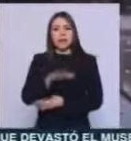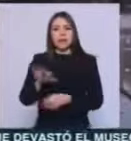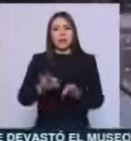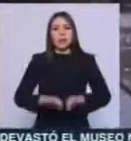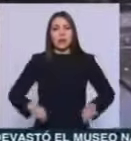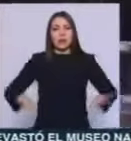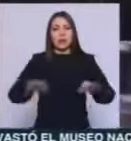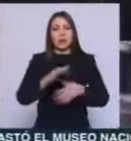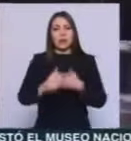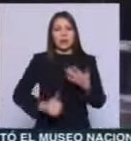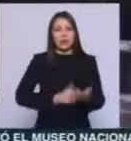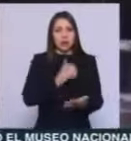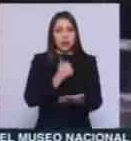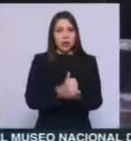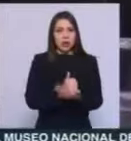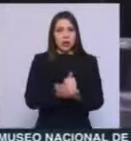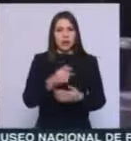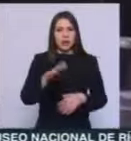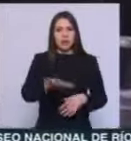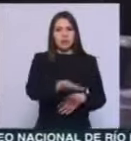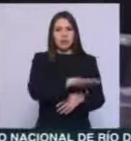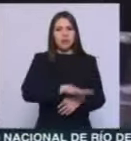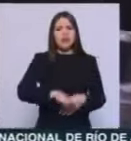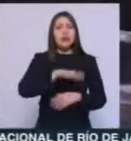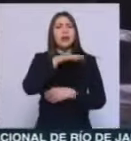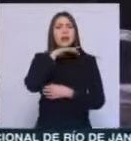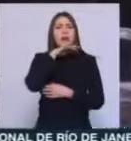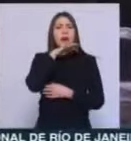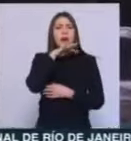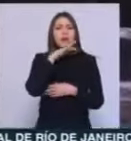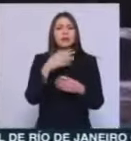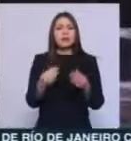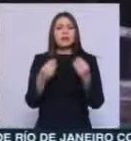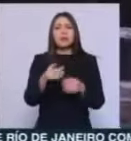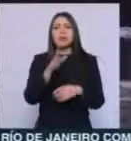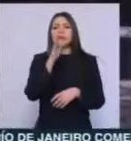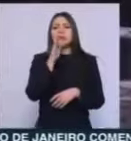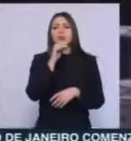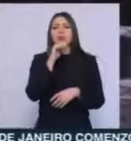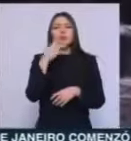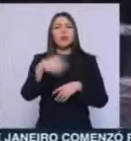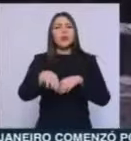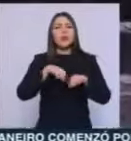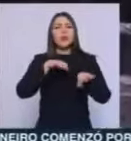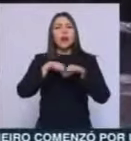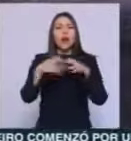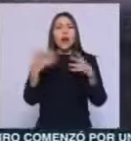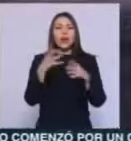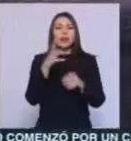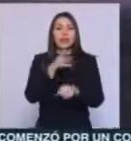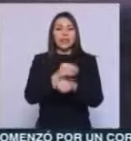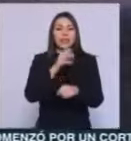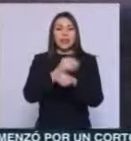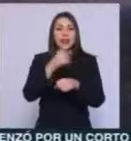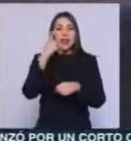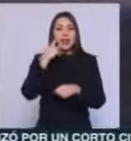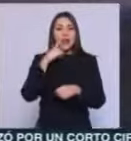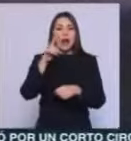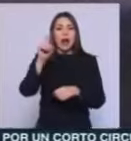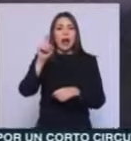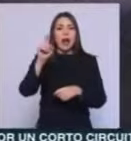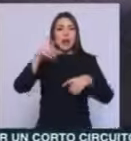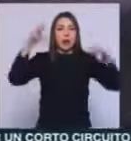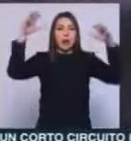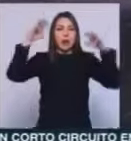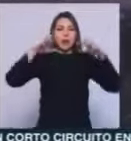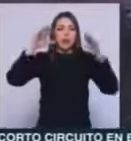la capital. Sin embargo, la basura acumulada no permite que realice el trabajo para el que fueron diseñadas, el de contener